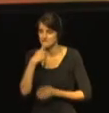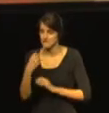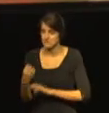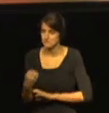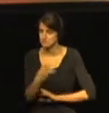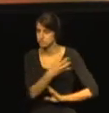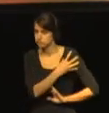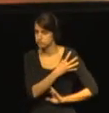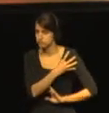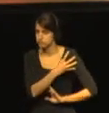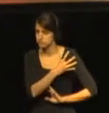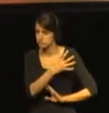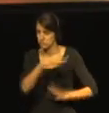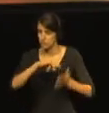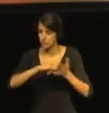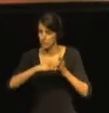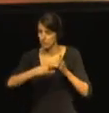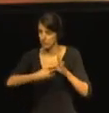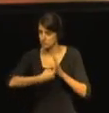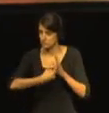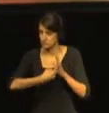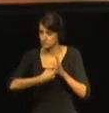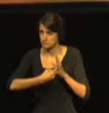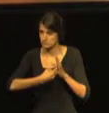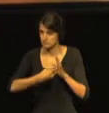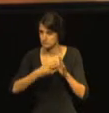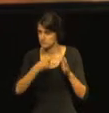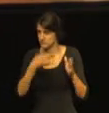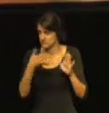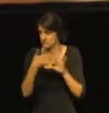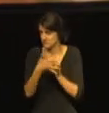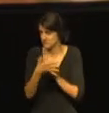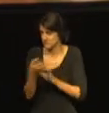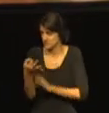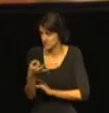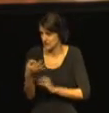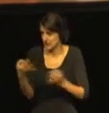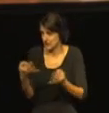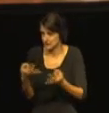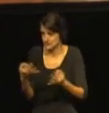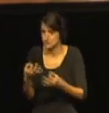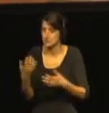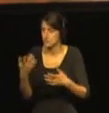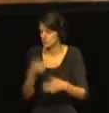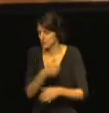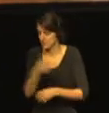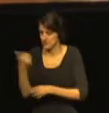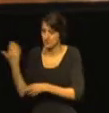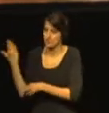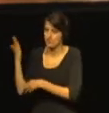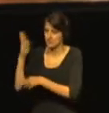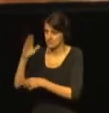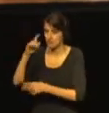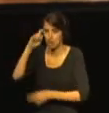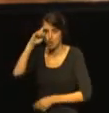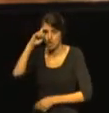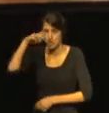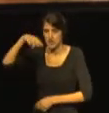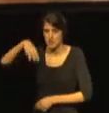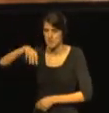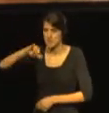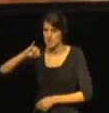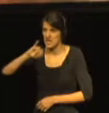qué consiste, y en primer lugar deseo presentarme. Me llamo Michal Masaryk, vengo de Eslovaquia,